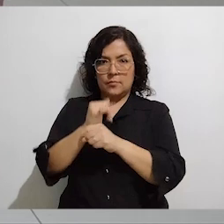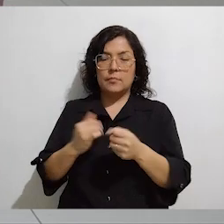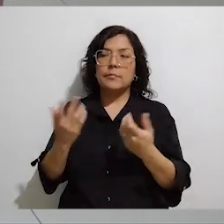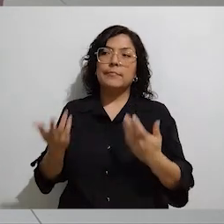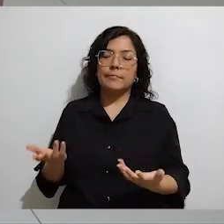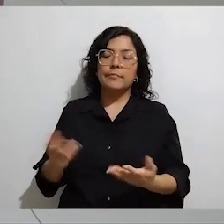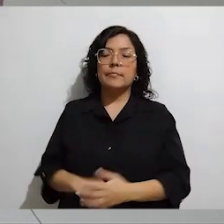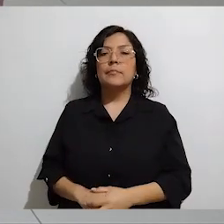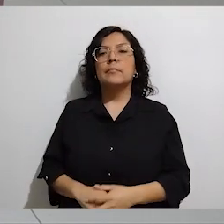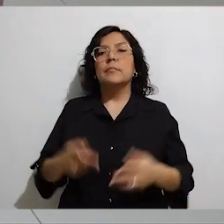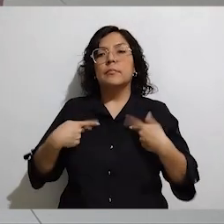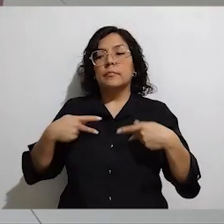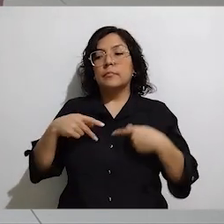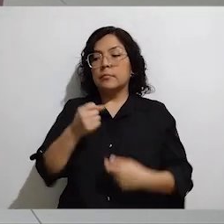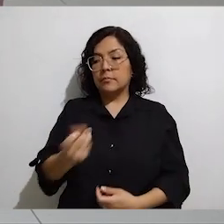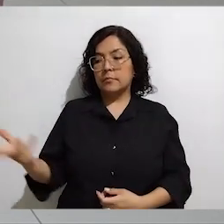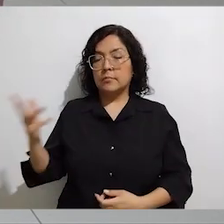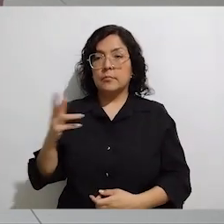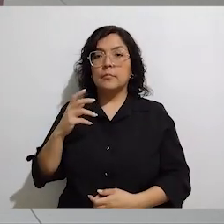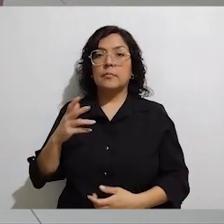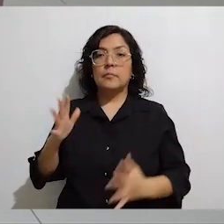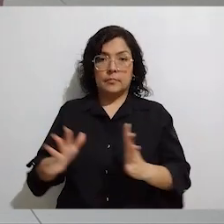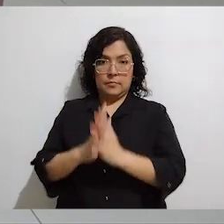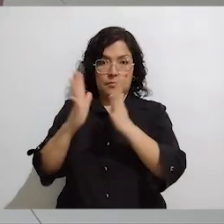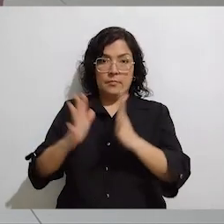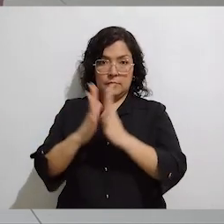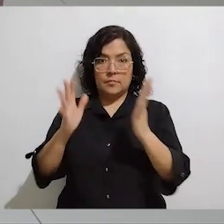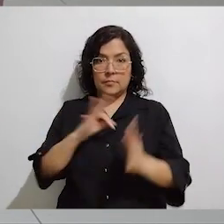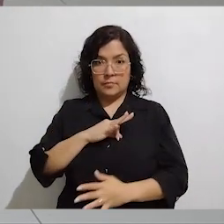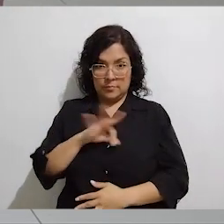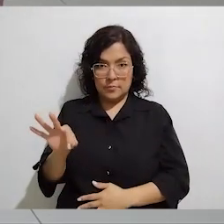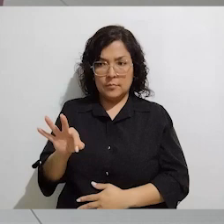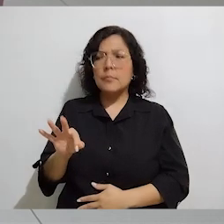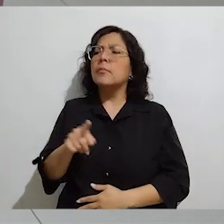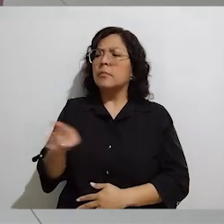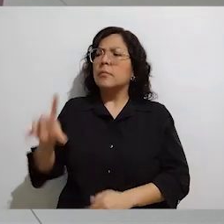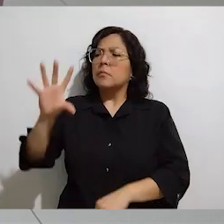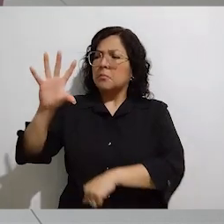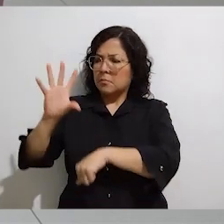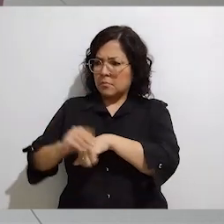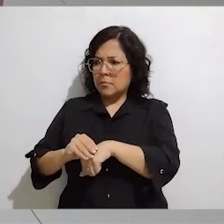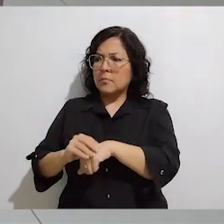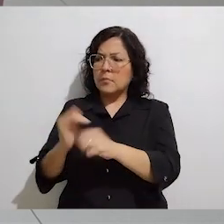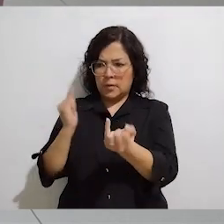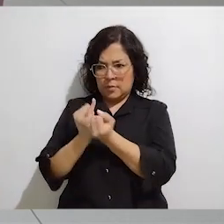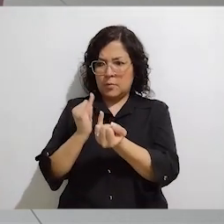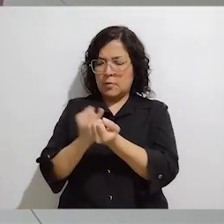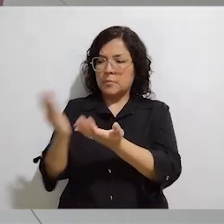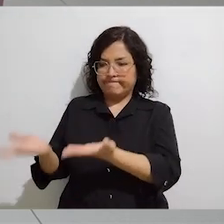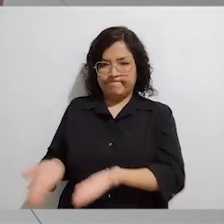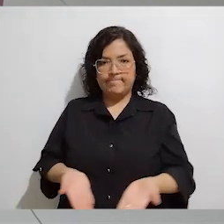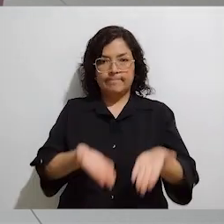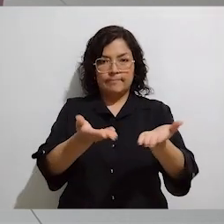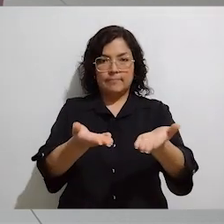mecanismo de participación ciudadana es dotarle a la ciudadanía de esa misma facultad que tiene un legislador para que puedan